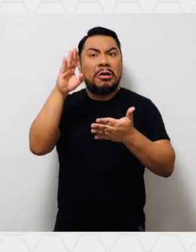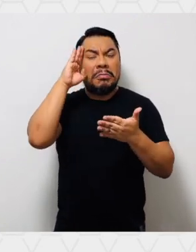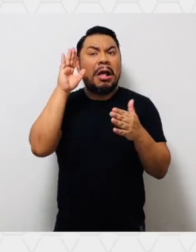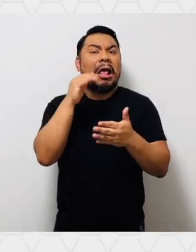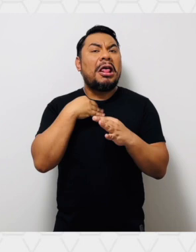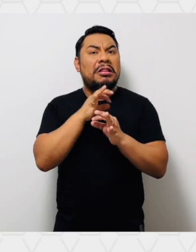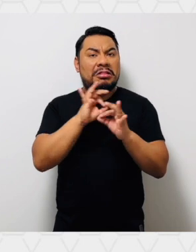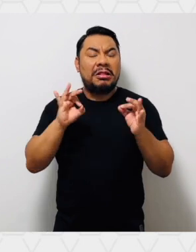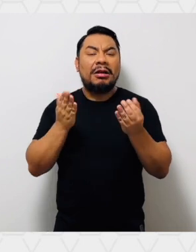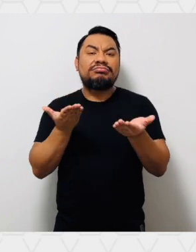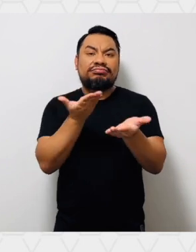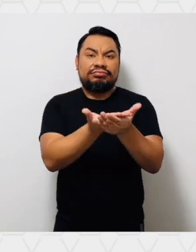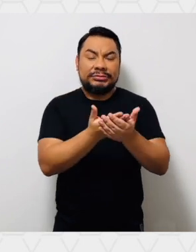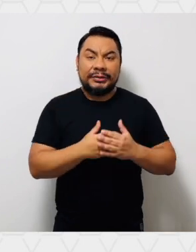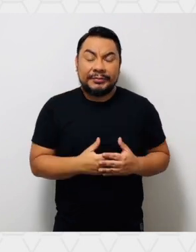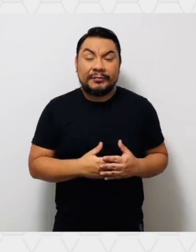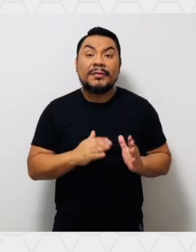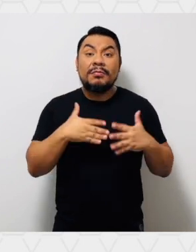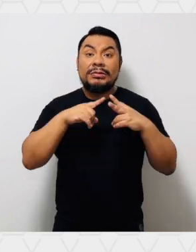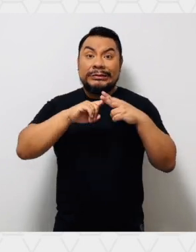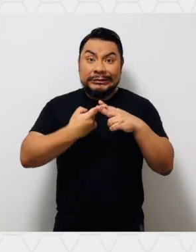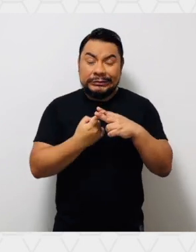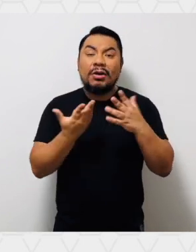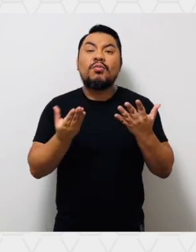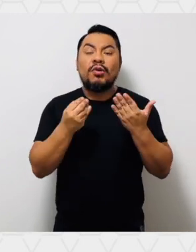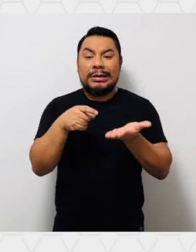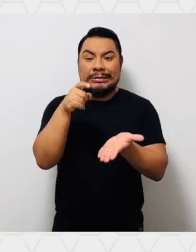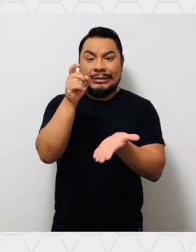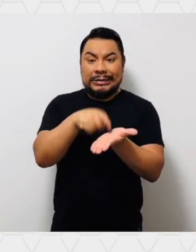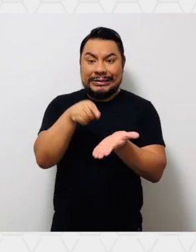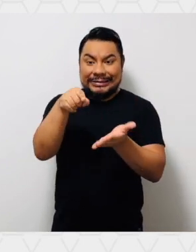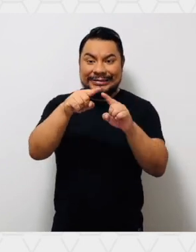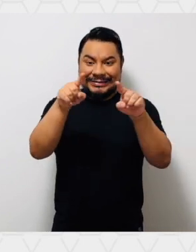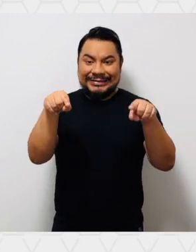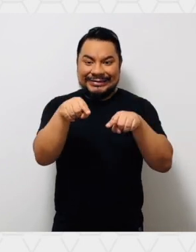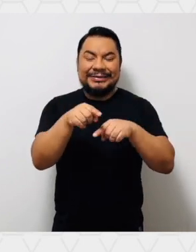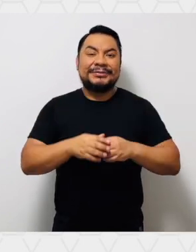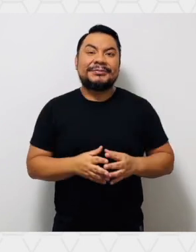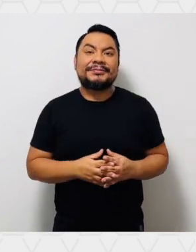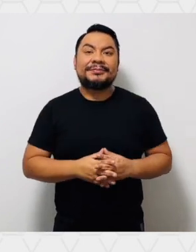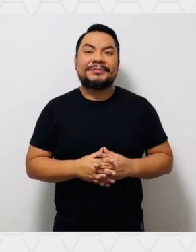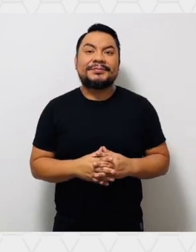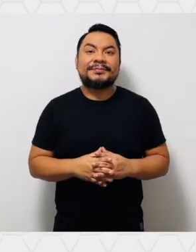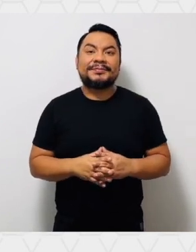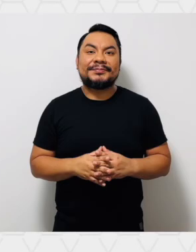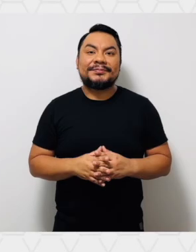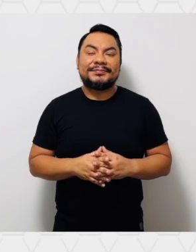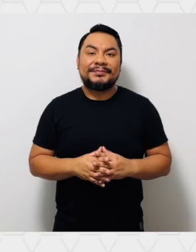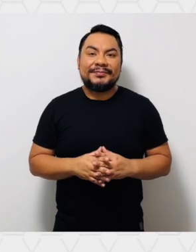tu certificado único laboral. Puedes iniciar el trámite haciendo clic en estos enlaces.